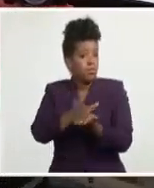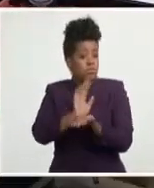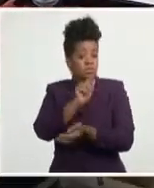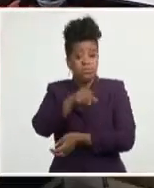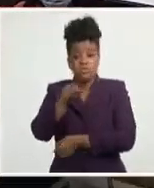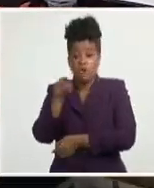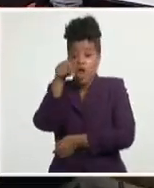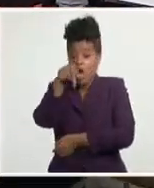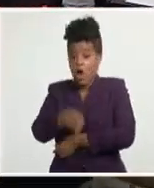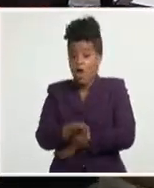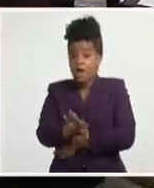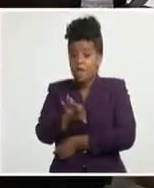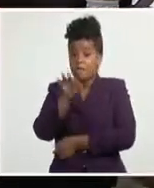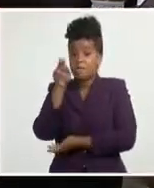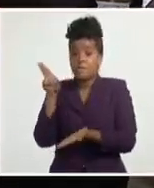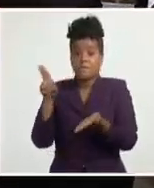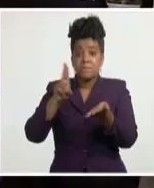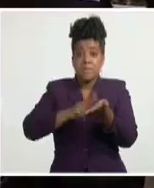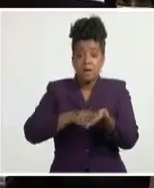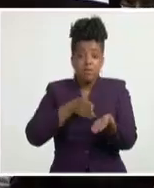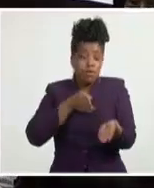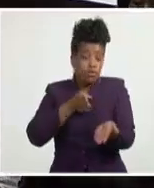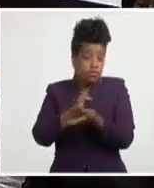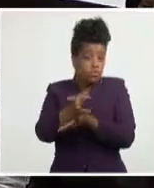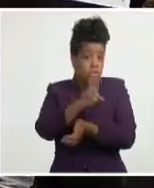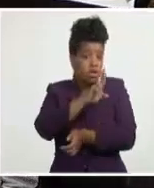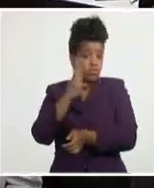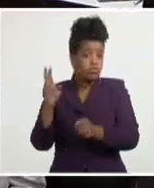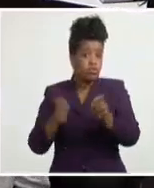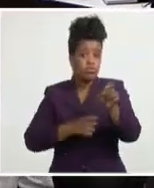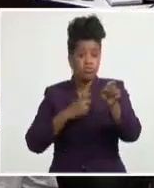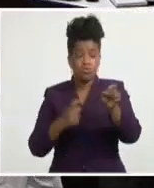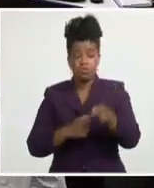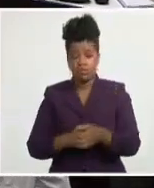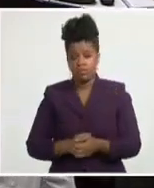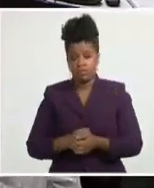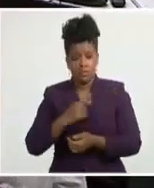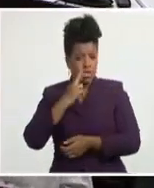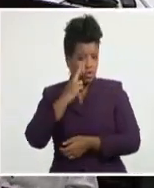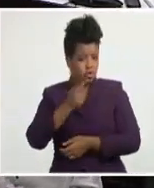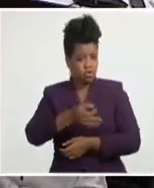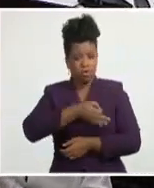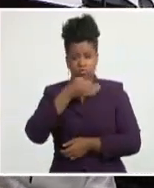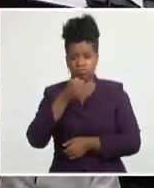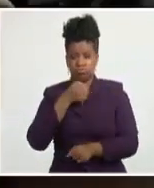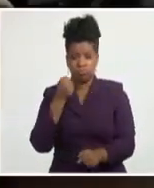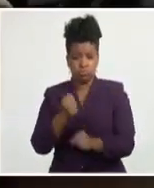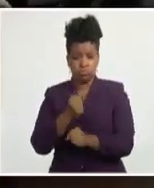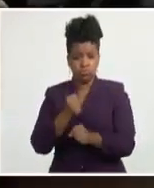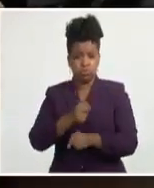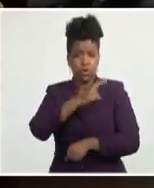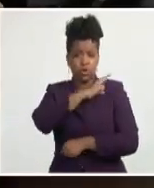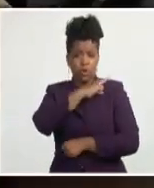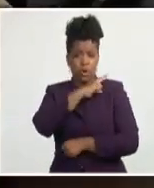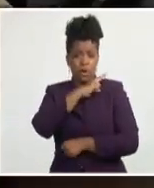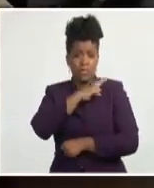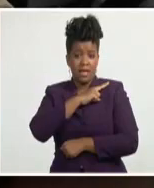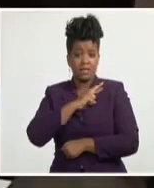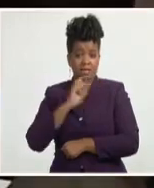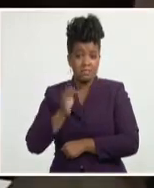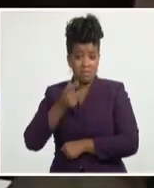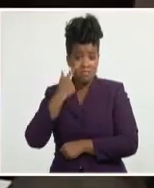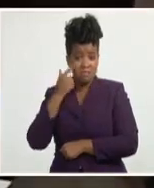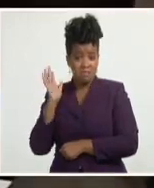hoy para dar continuidad a la Revolución Cubana. Reconoció en sus palabras la labor de los comandantes de la Revolución, Ramiro